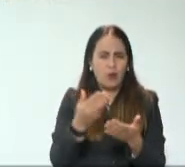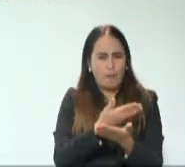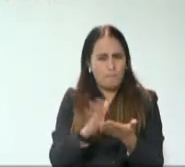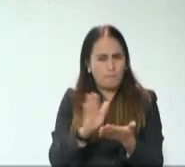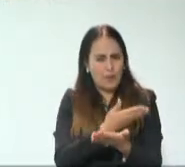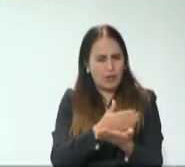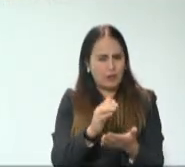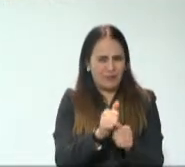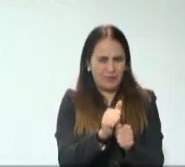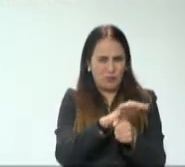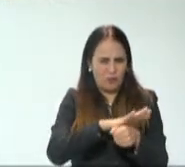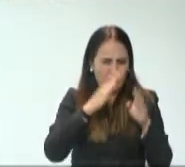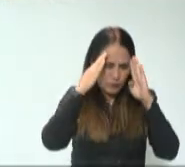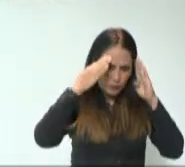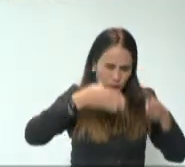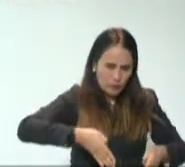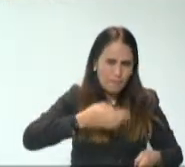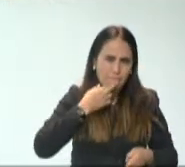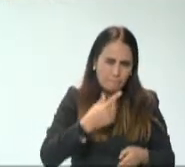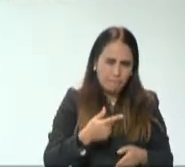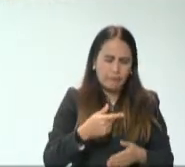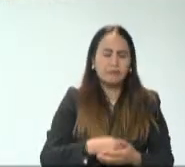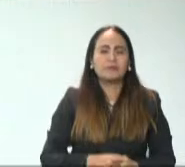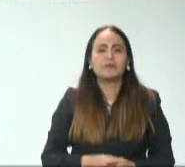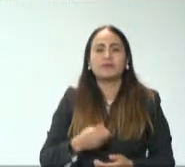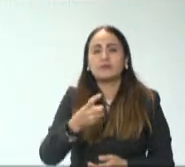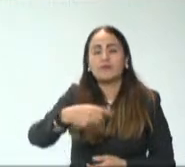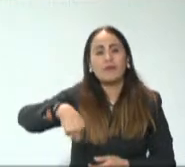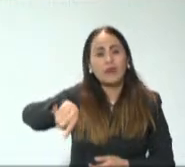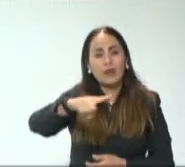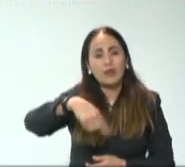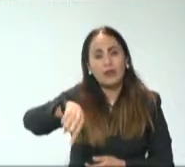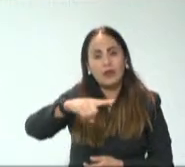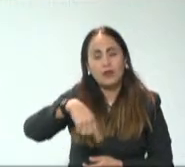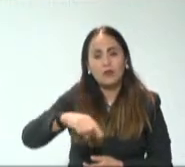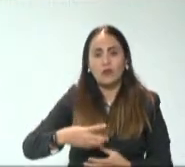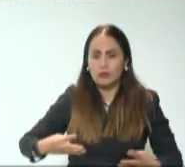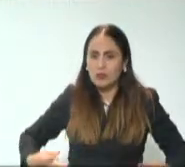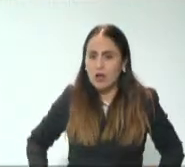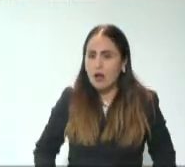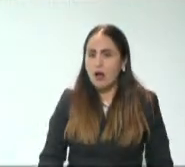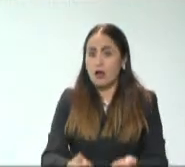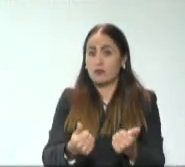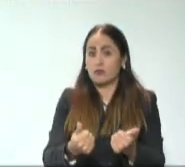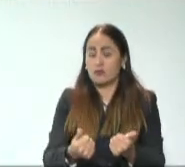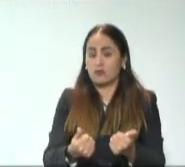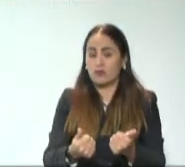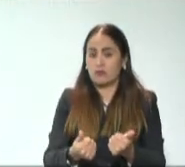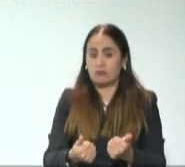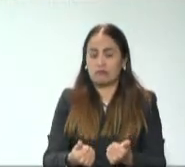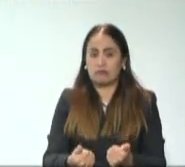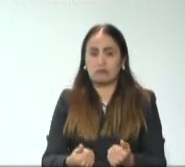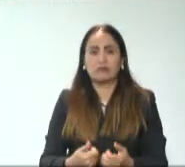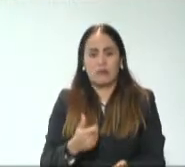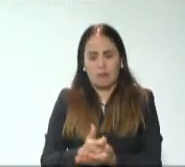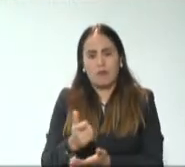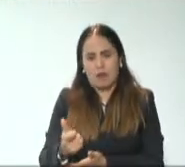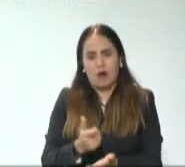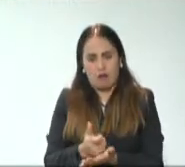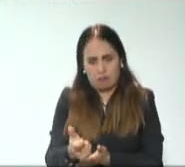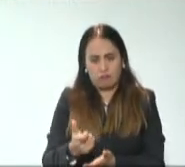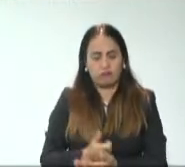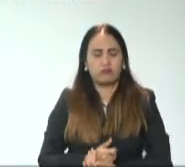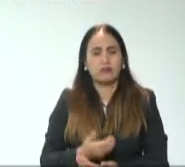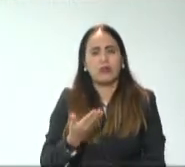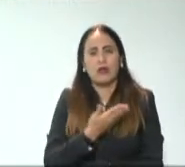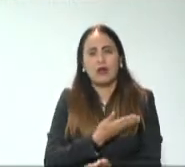quienes han estado ejerciendo ese esos montos eh en el gasto que nos tienen al día de hoy eh Pues ya en